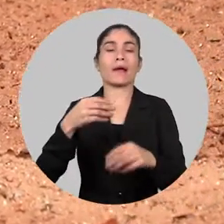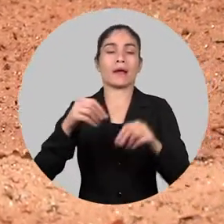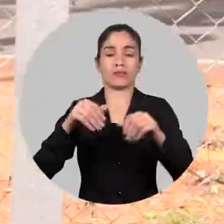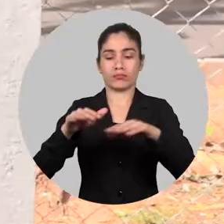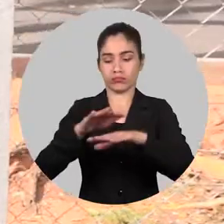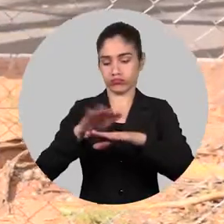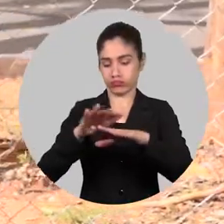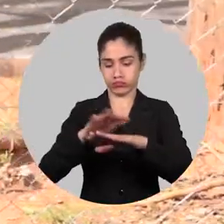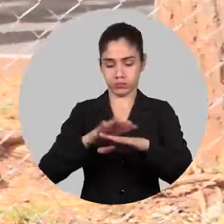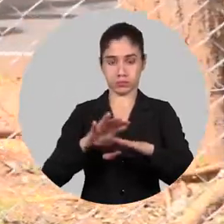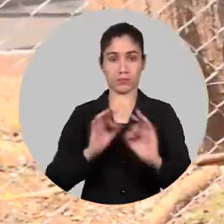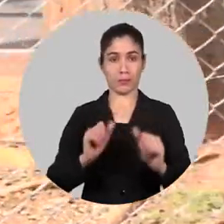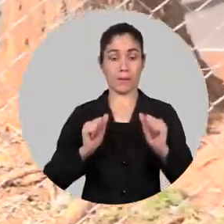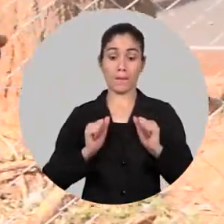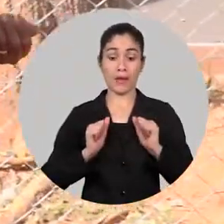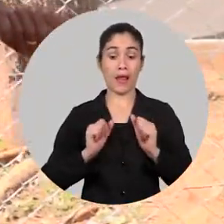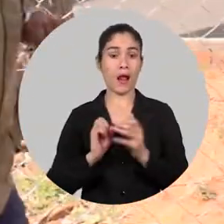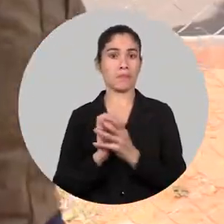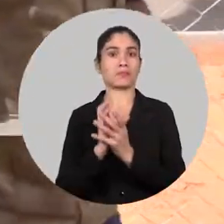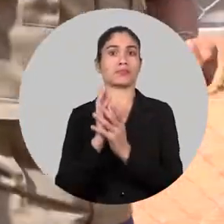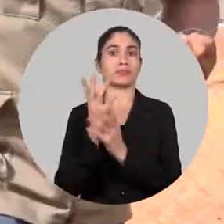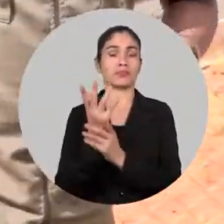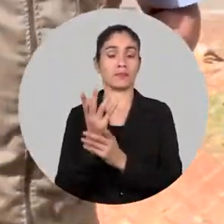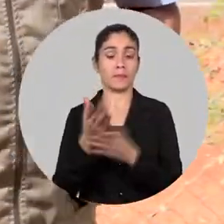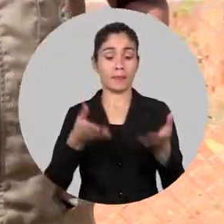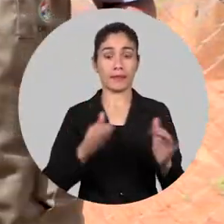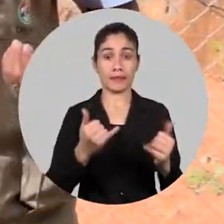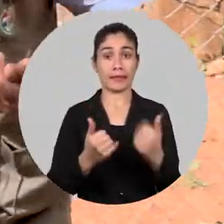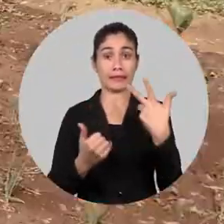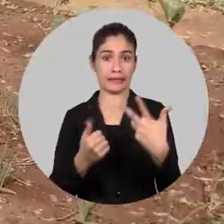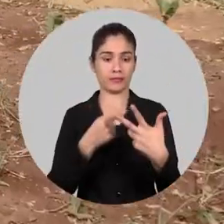tapado. Con abellones coman las 3 especies